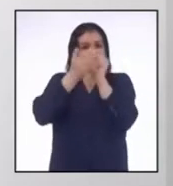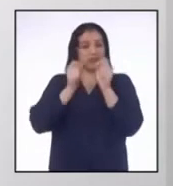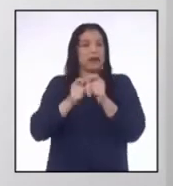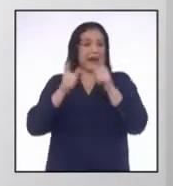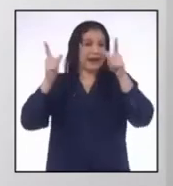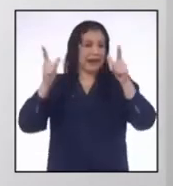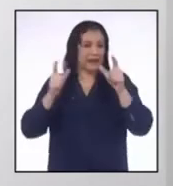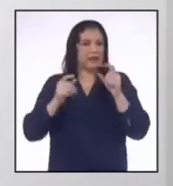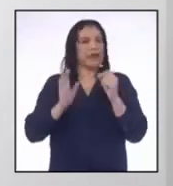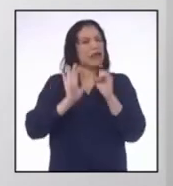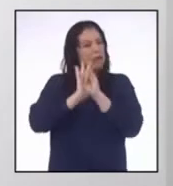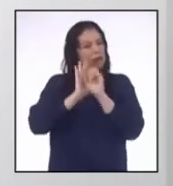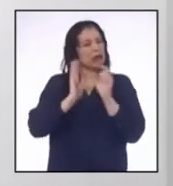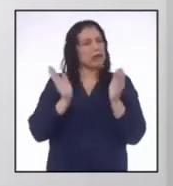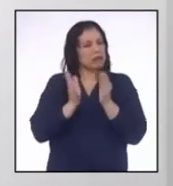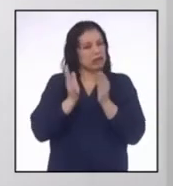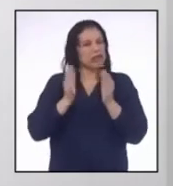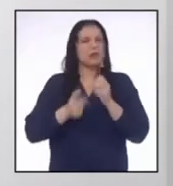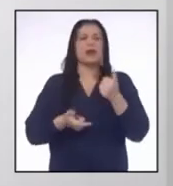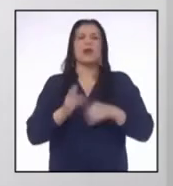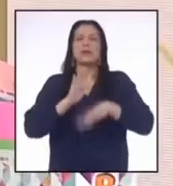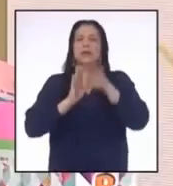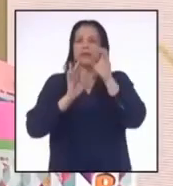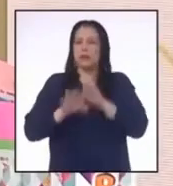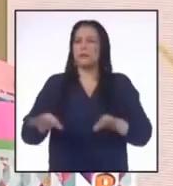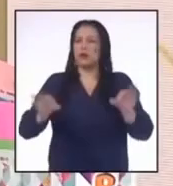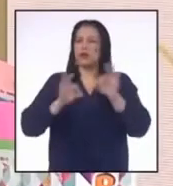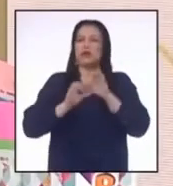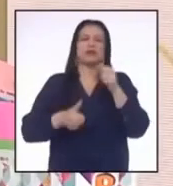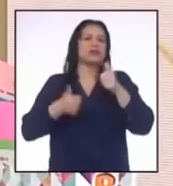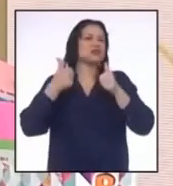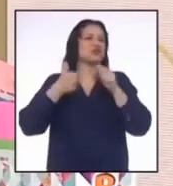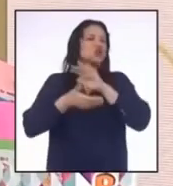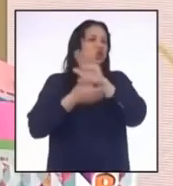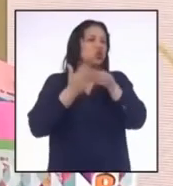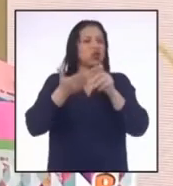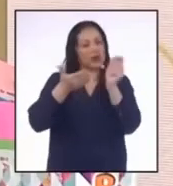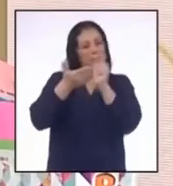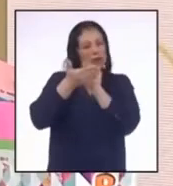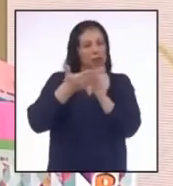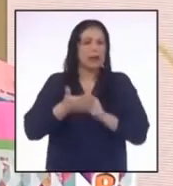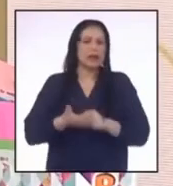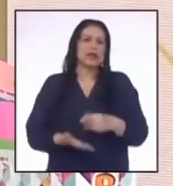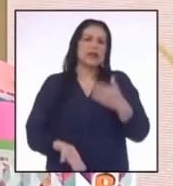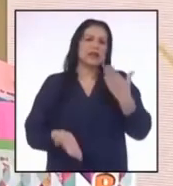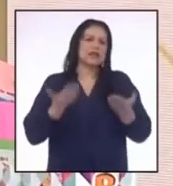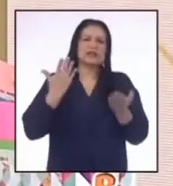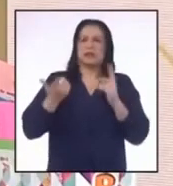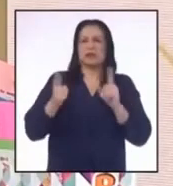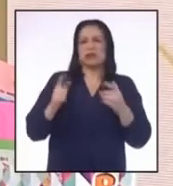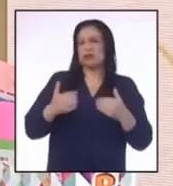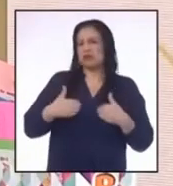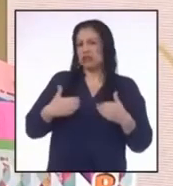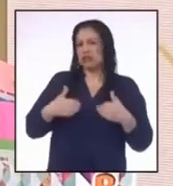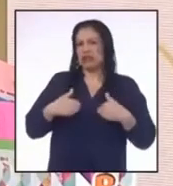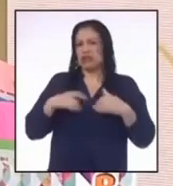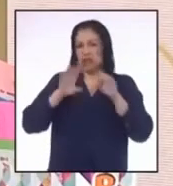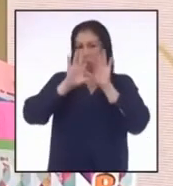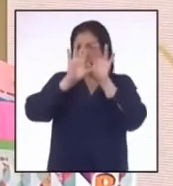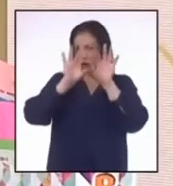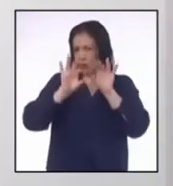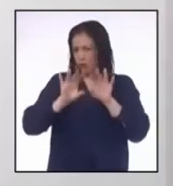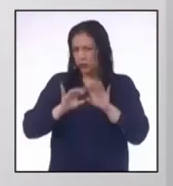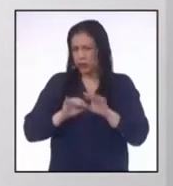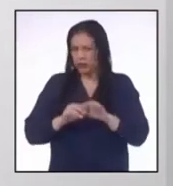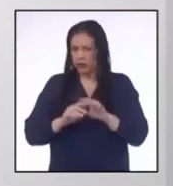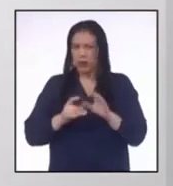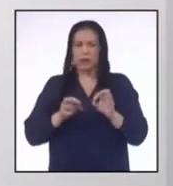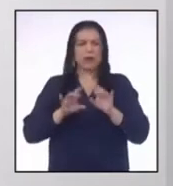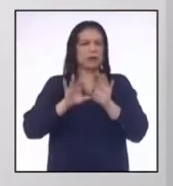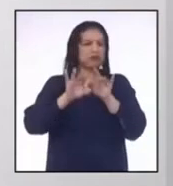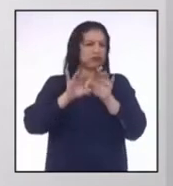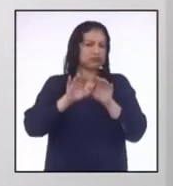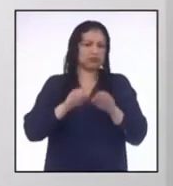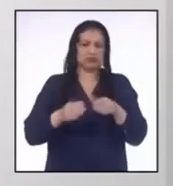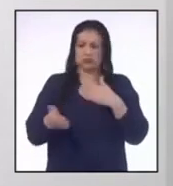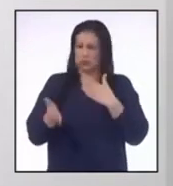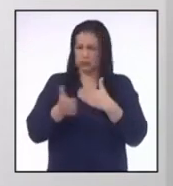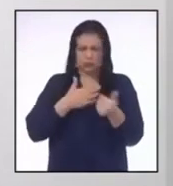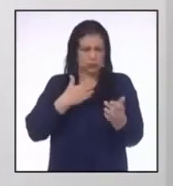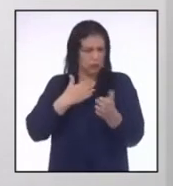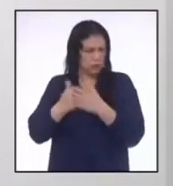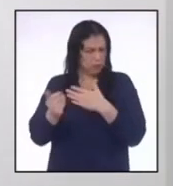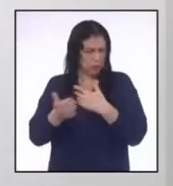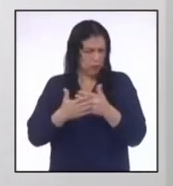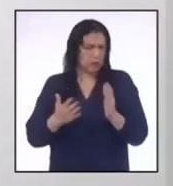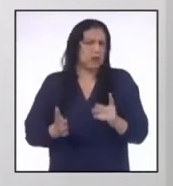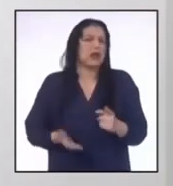del artículo es el contenido. ¿Y qué pasa si no se cuenta con una computadora para redactar el artículo? No hay